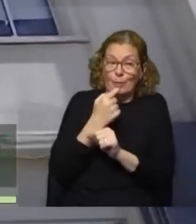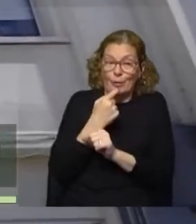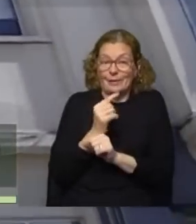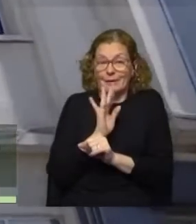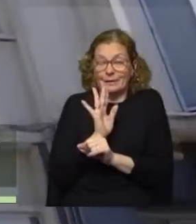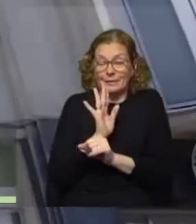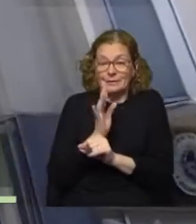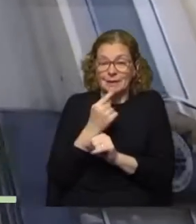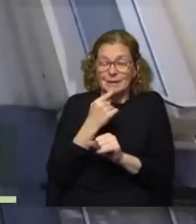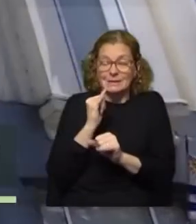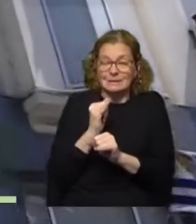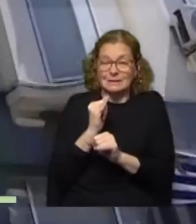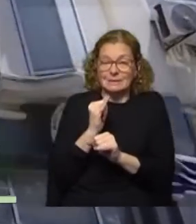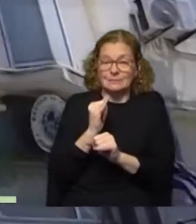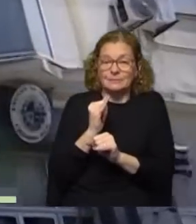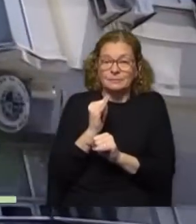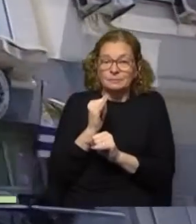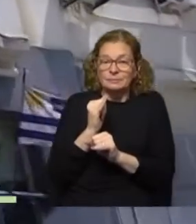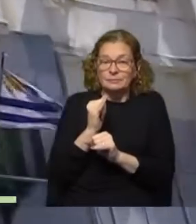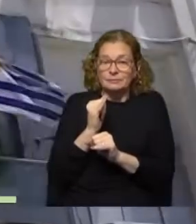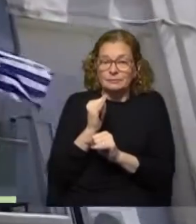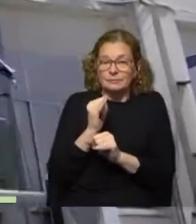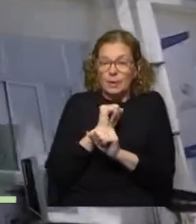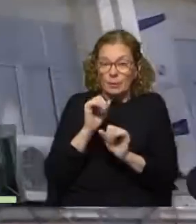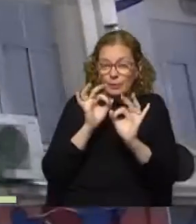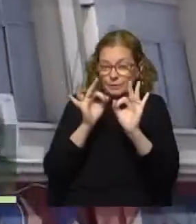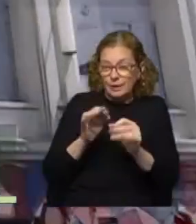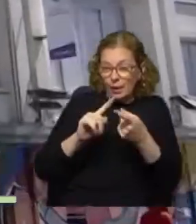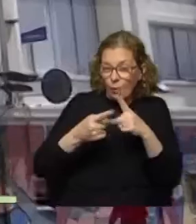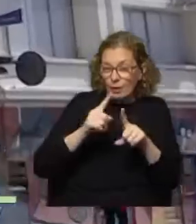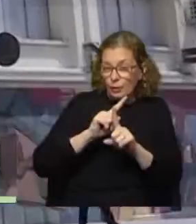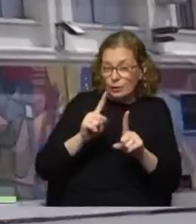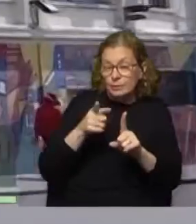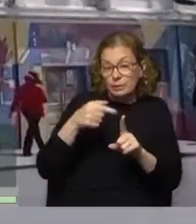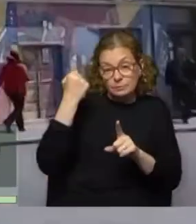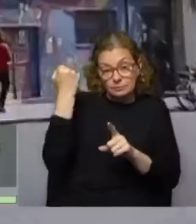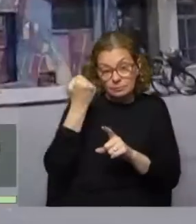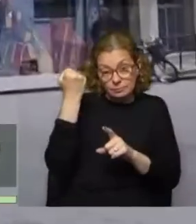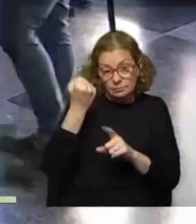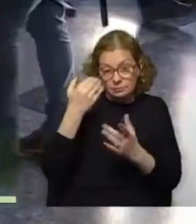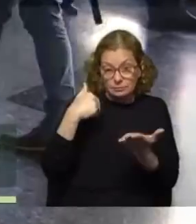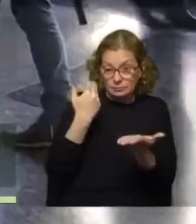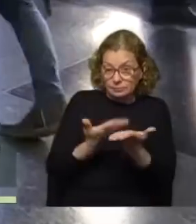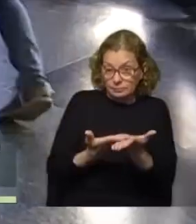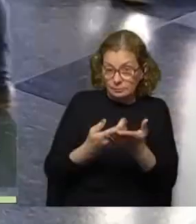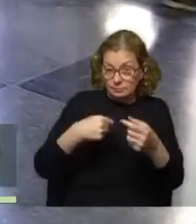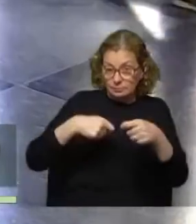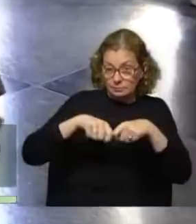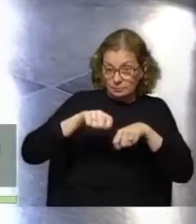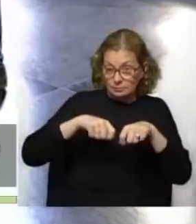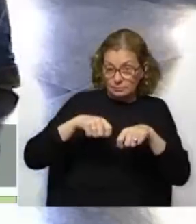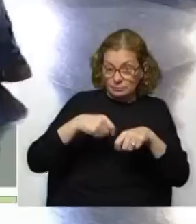decir si si podemos llegar a algún acuerdo no pero lo importante que se establezca la negociación colectiva